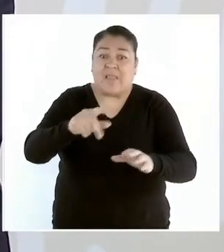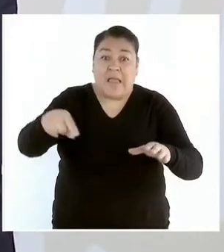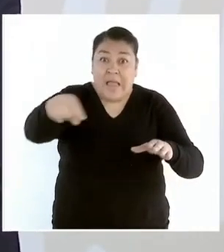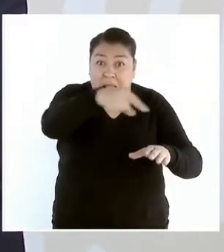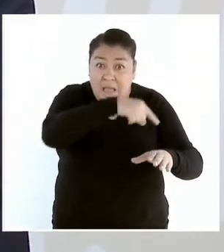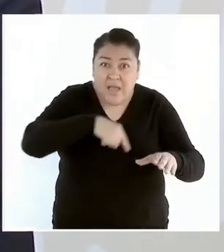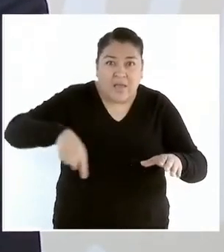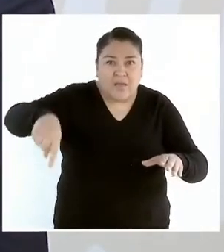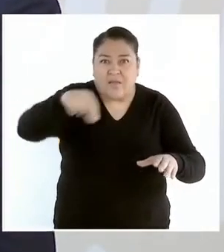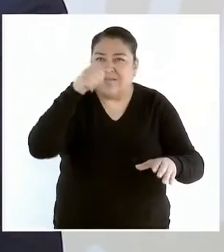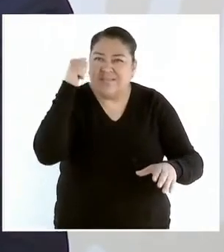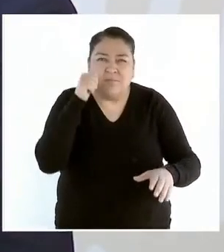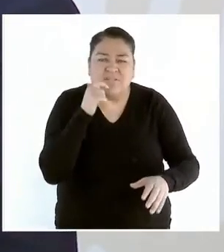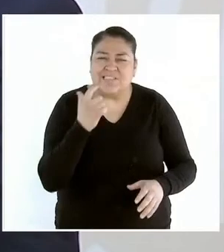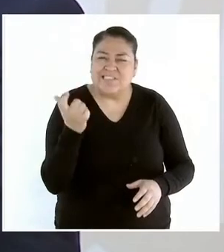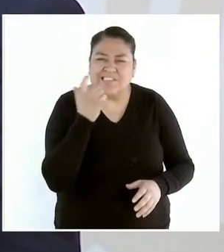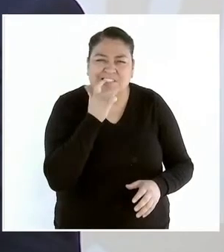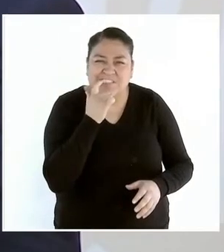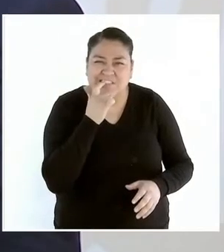estratégica